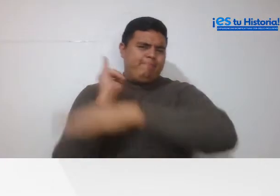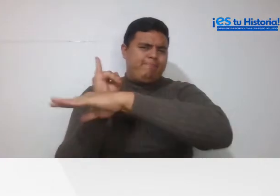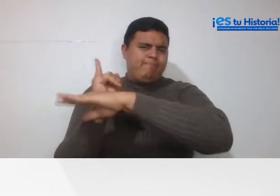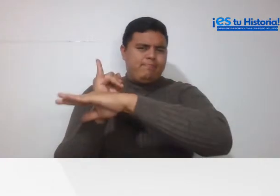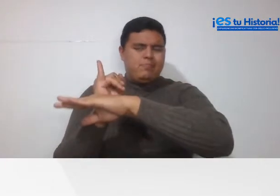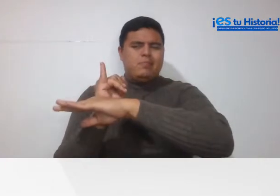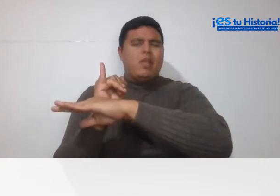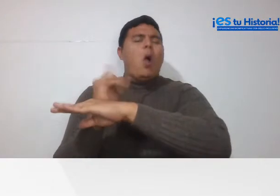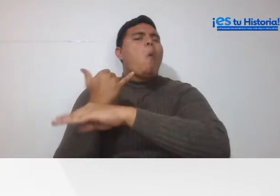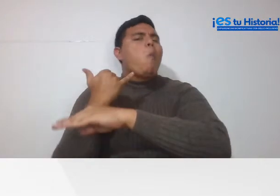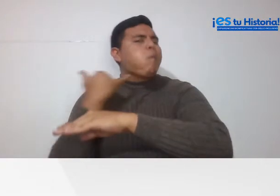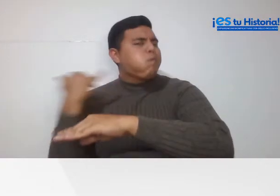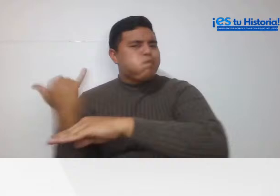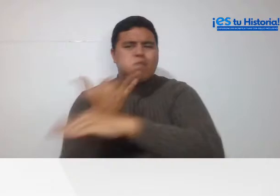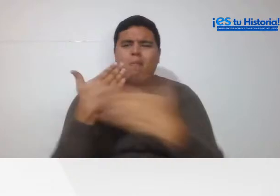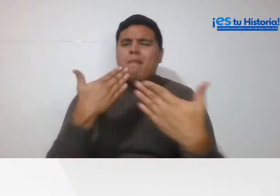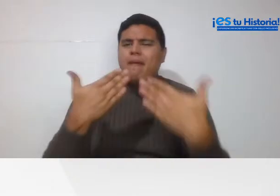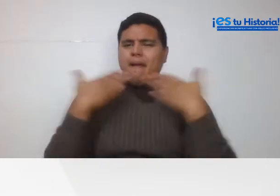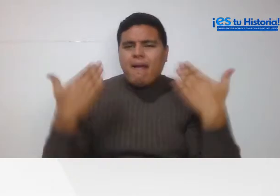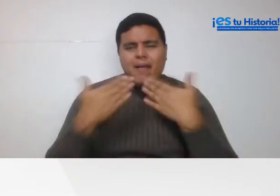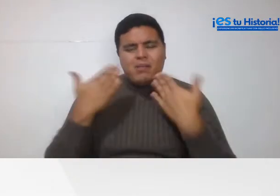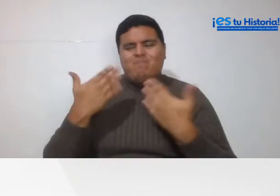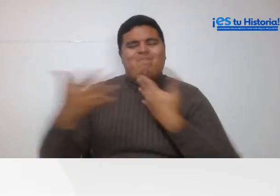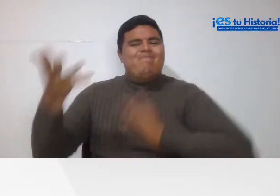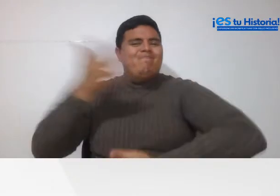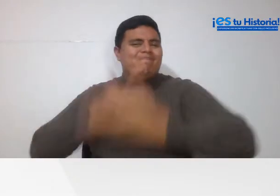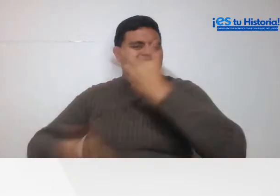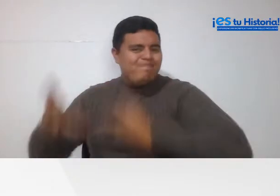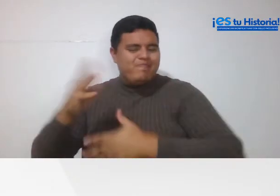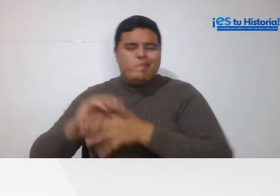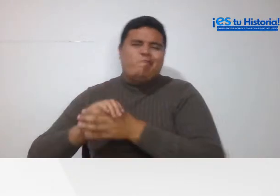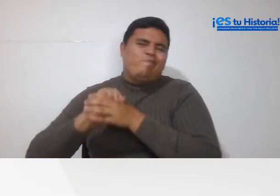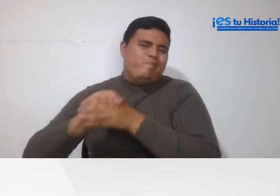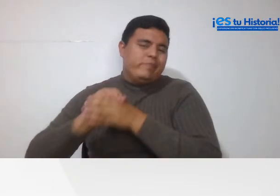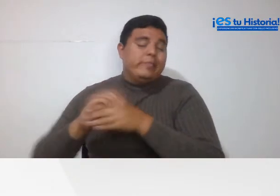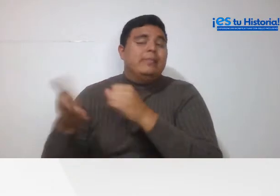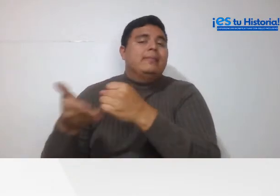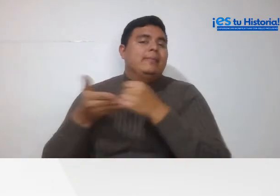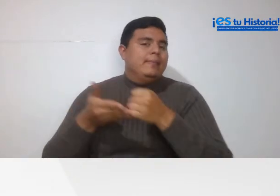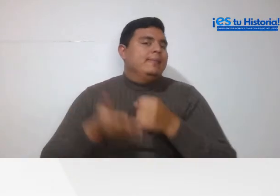ayudado tanto con Emmanuel, pero